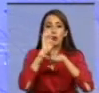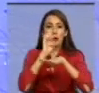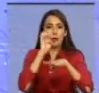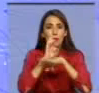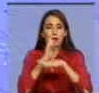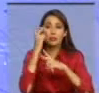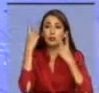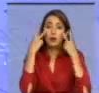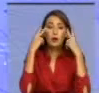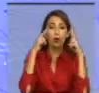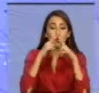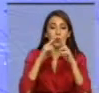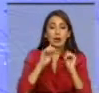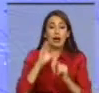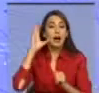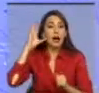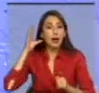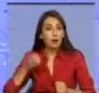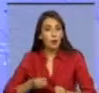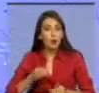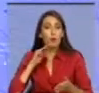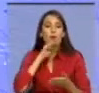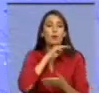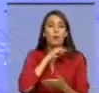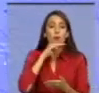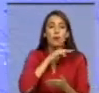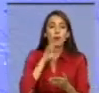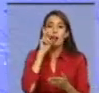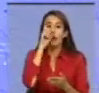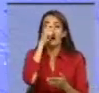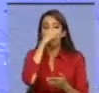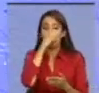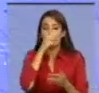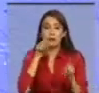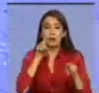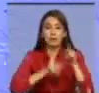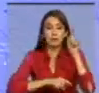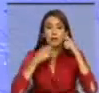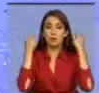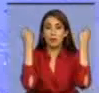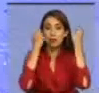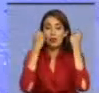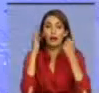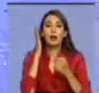por supuesto quienes están en Cuenca, en Manta, en Azogues también que estarán en las festividades, en la Mama